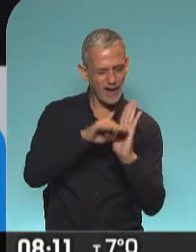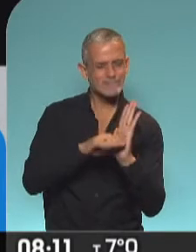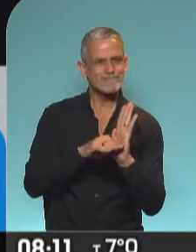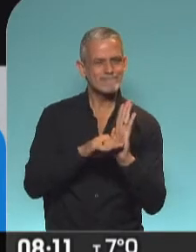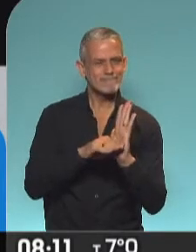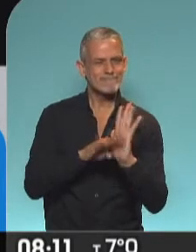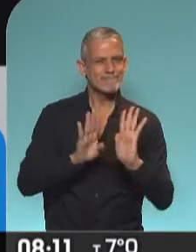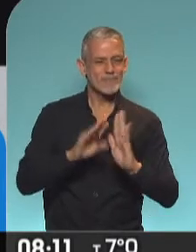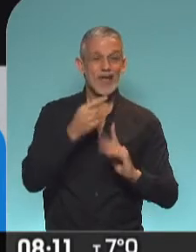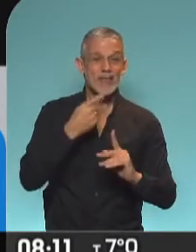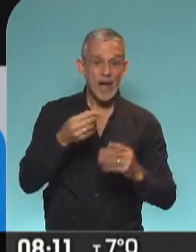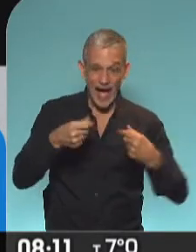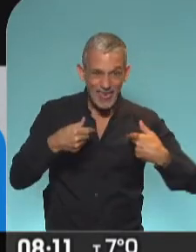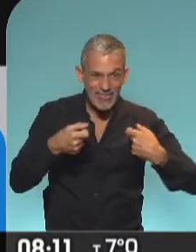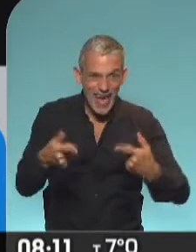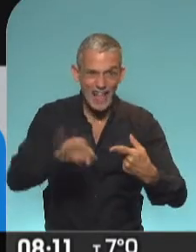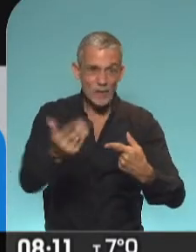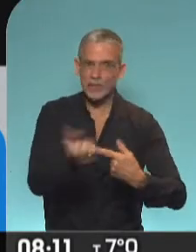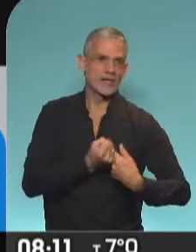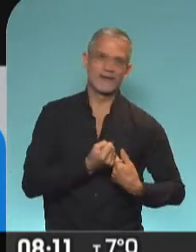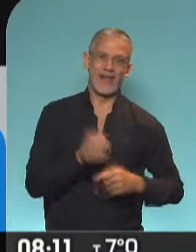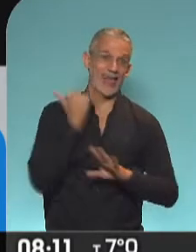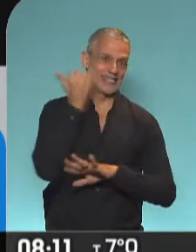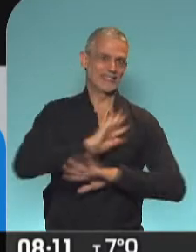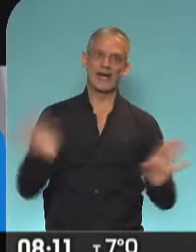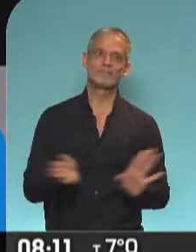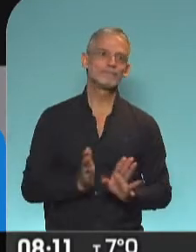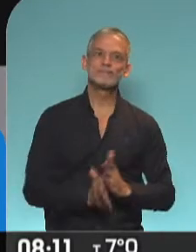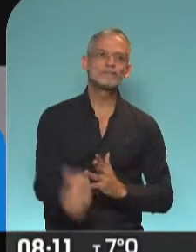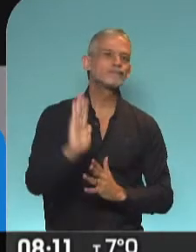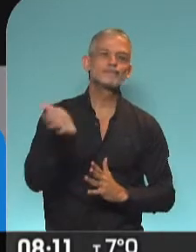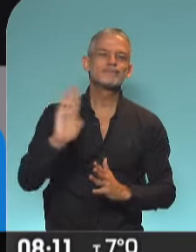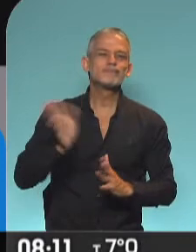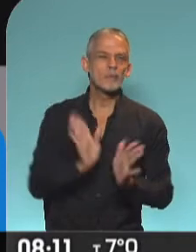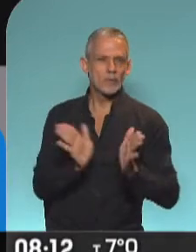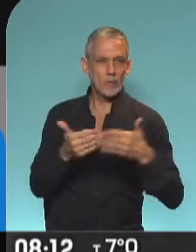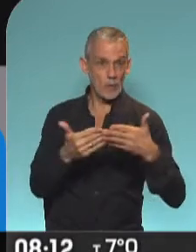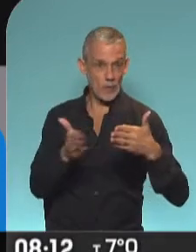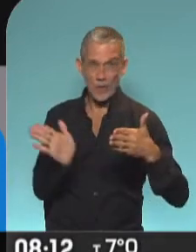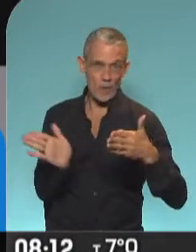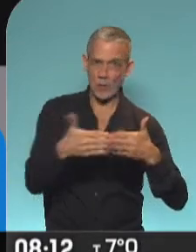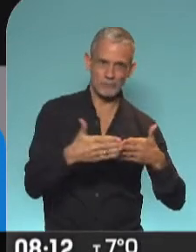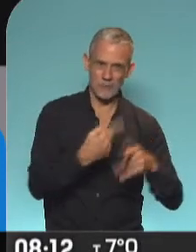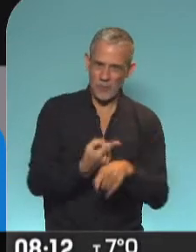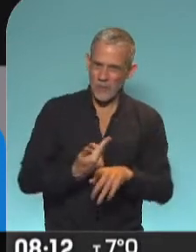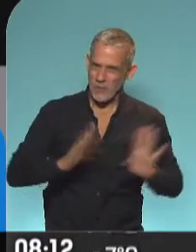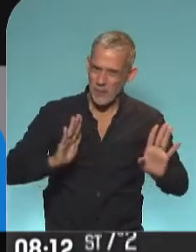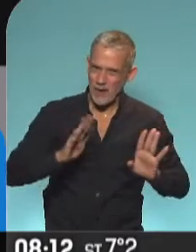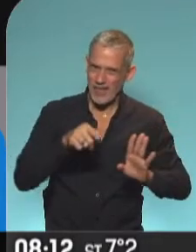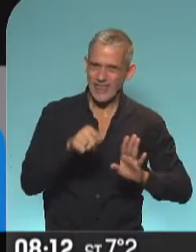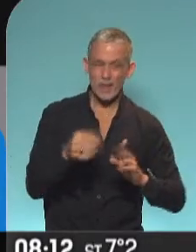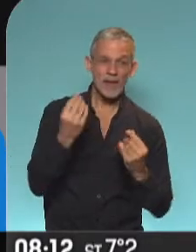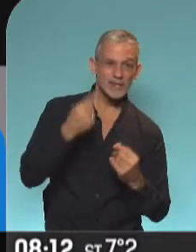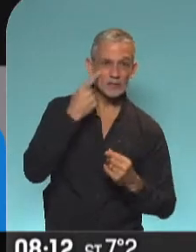es muy difícil volver atrás de estas situaciones y sobre todo porque, insisto, esta situación es desconocida en